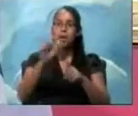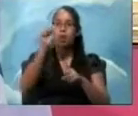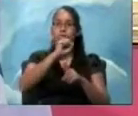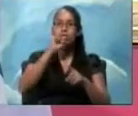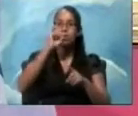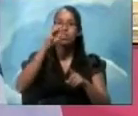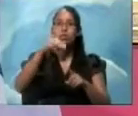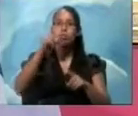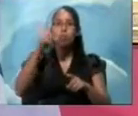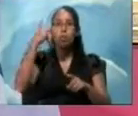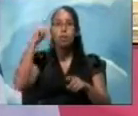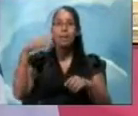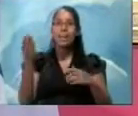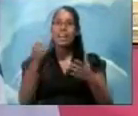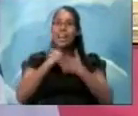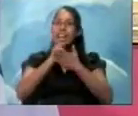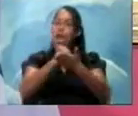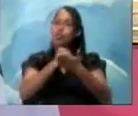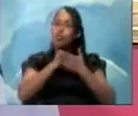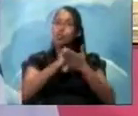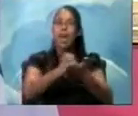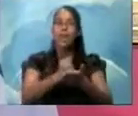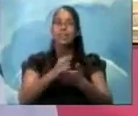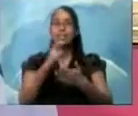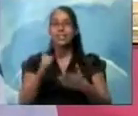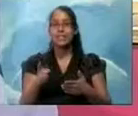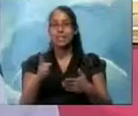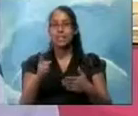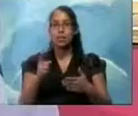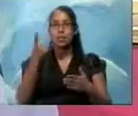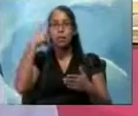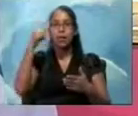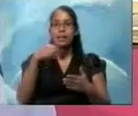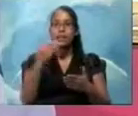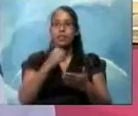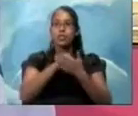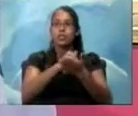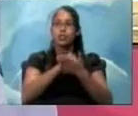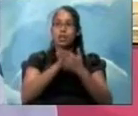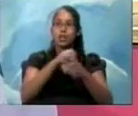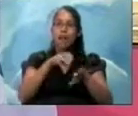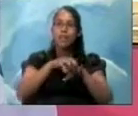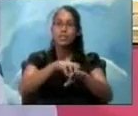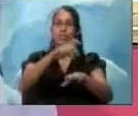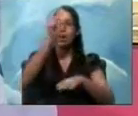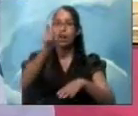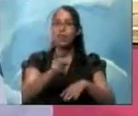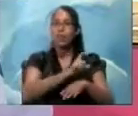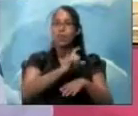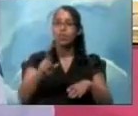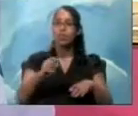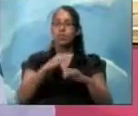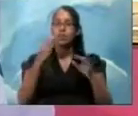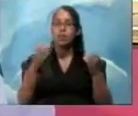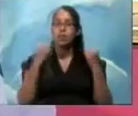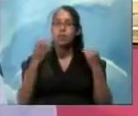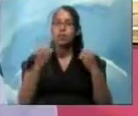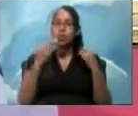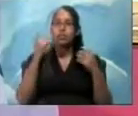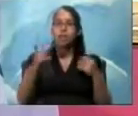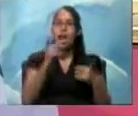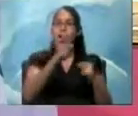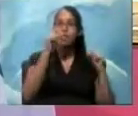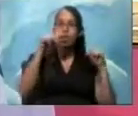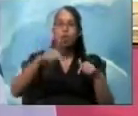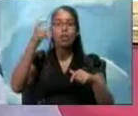que le ayudasen a llevar la cruz, ¿verdad? Ya que mucha gente hoy en día